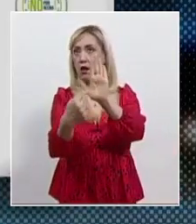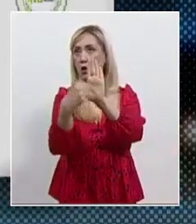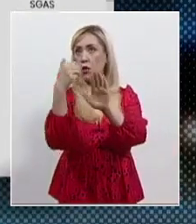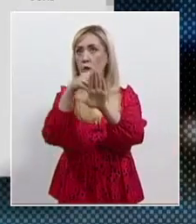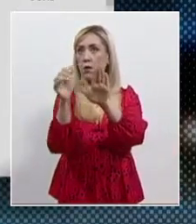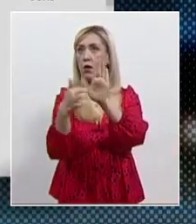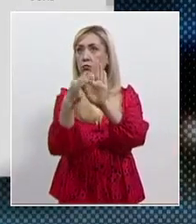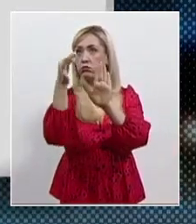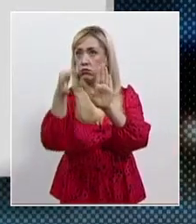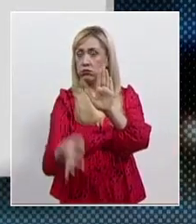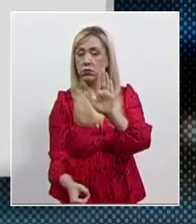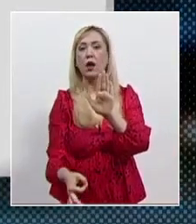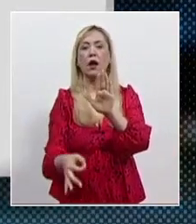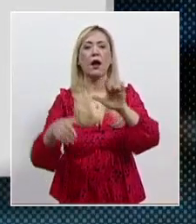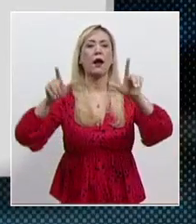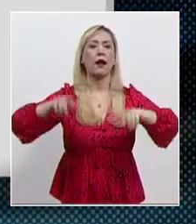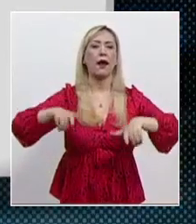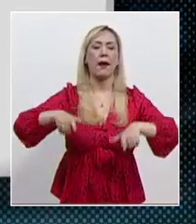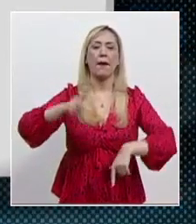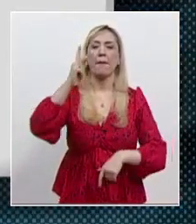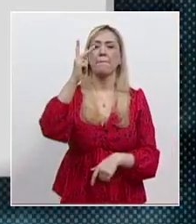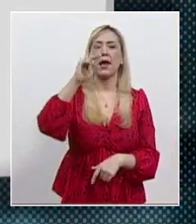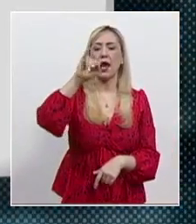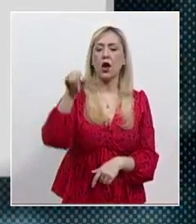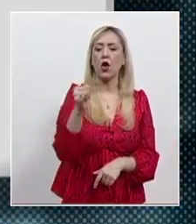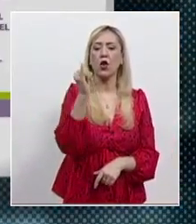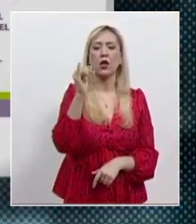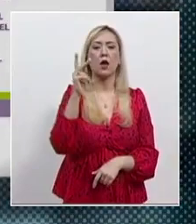manera ágil en el sitio